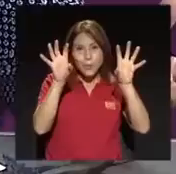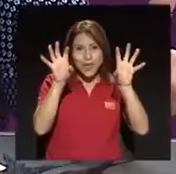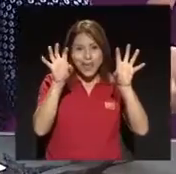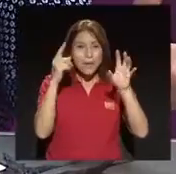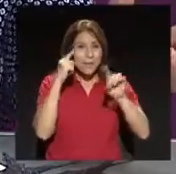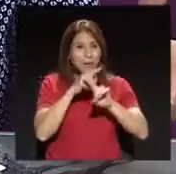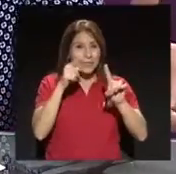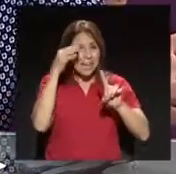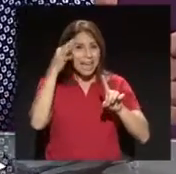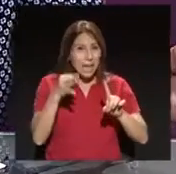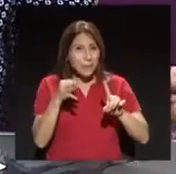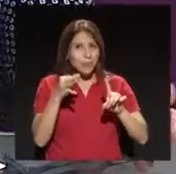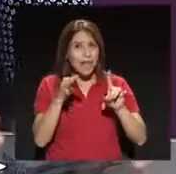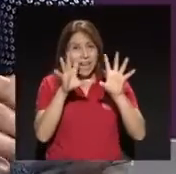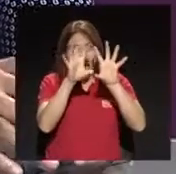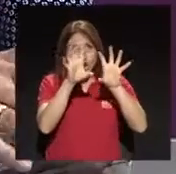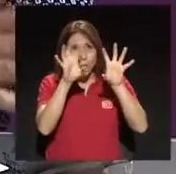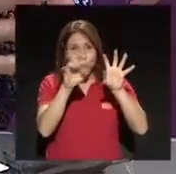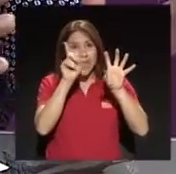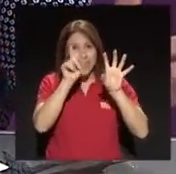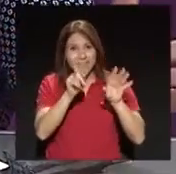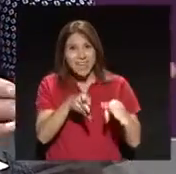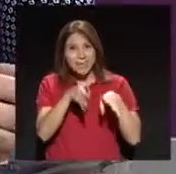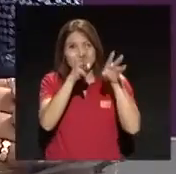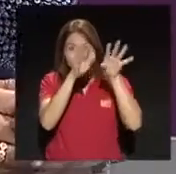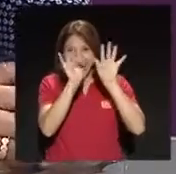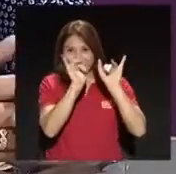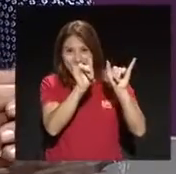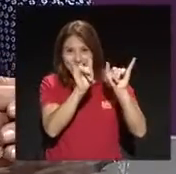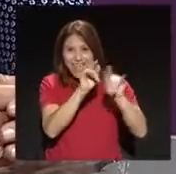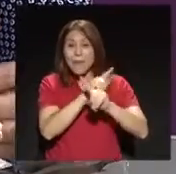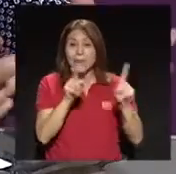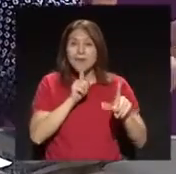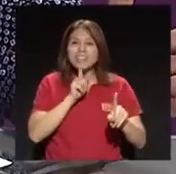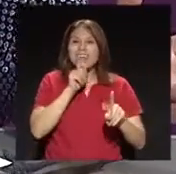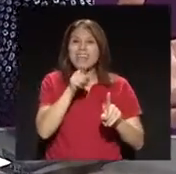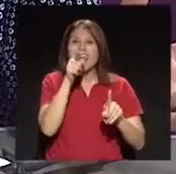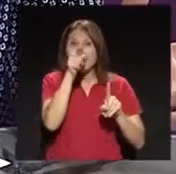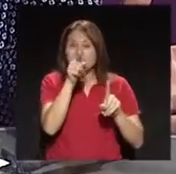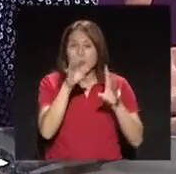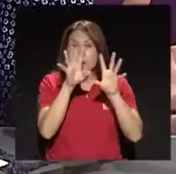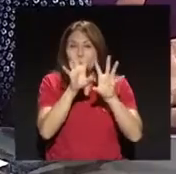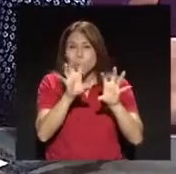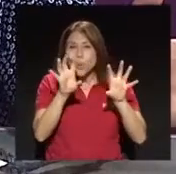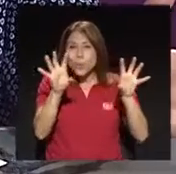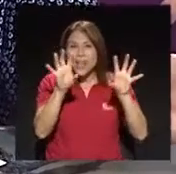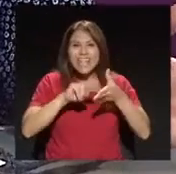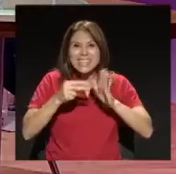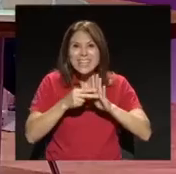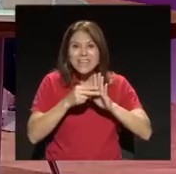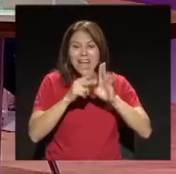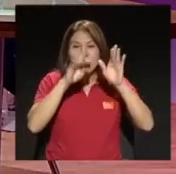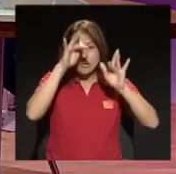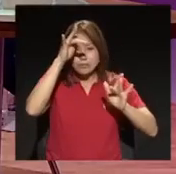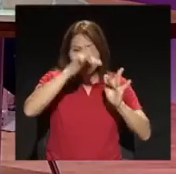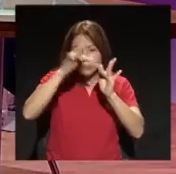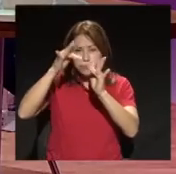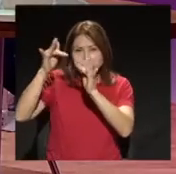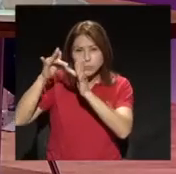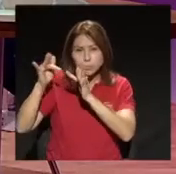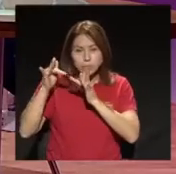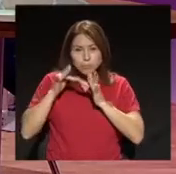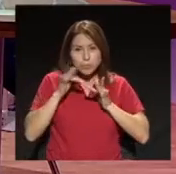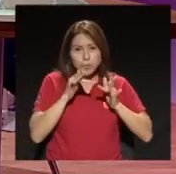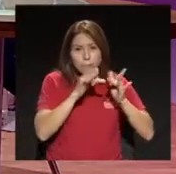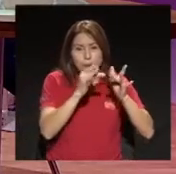la nube debe estar en la nube, ¿verdad? Uh-huh. Pero en realidad la nube es un montón de computadoras, para decirlo de alguna manera,